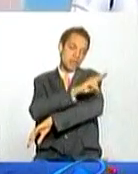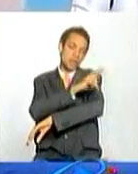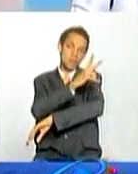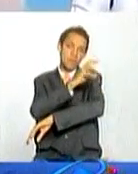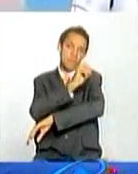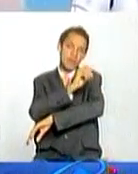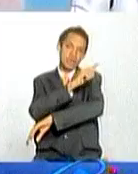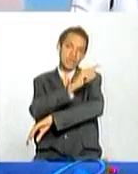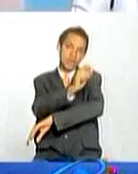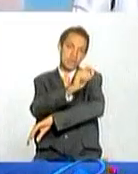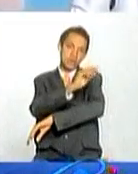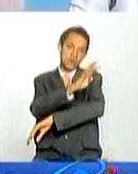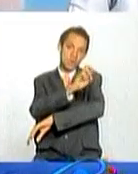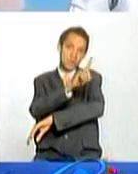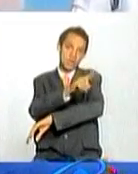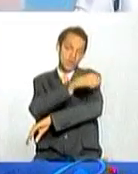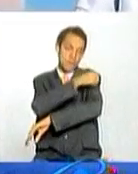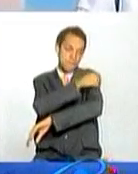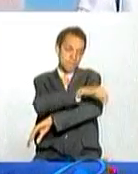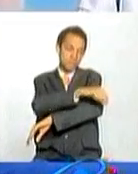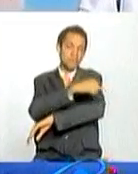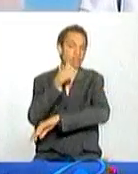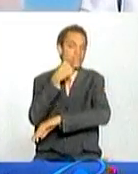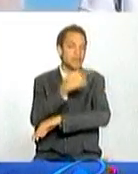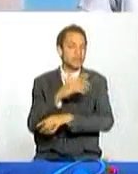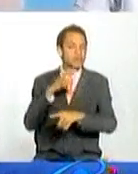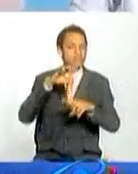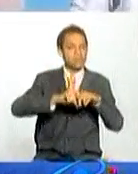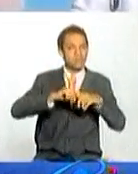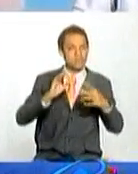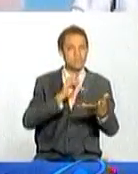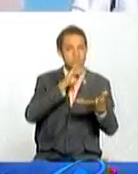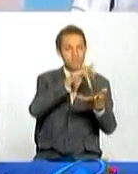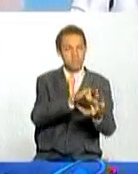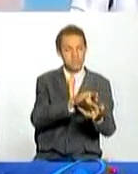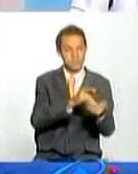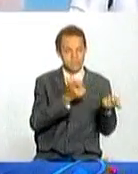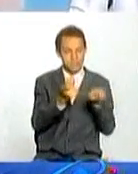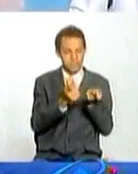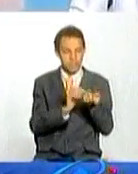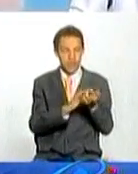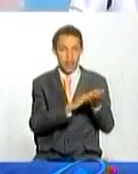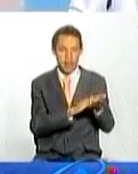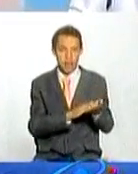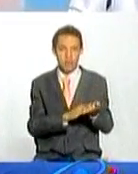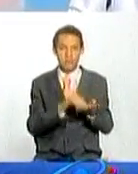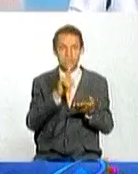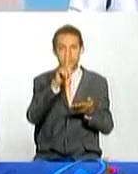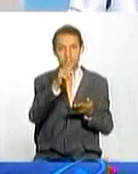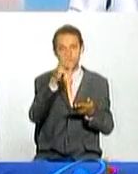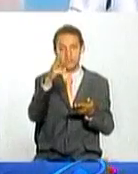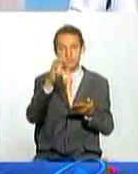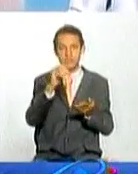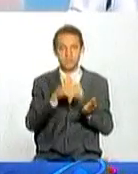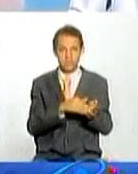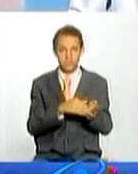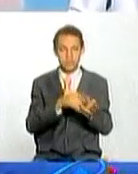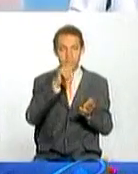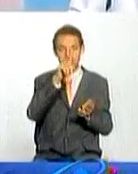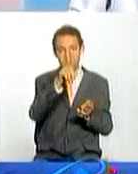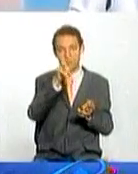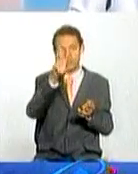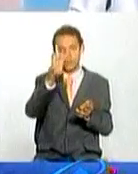estamos haciendo todo esto con nuestro equipo de médicos y hacemos todo este barrido ecográfico por un costo de 130.000 pesos. Esto pues es